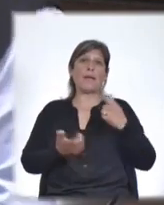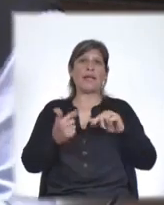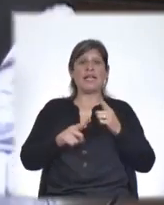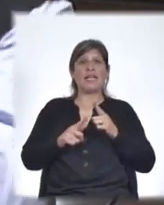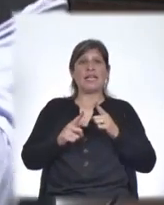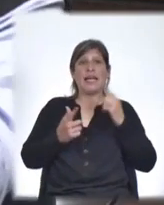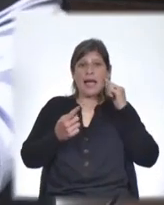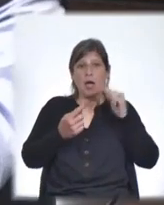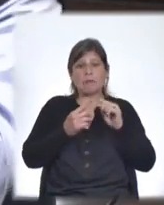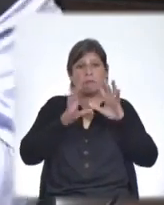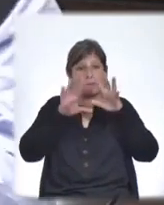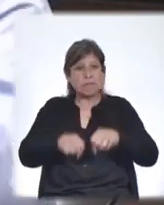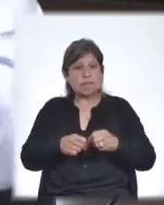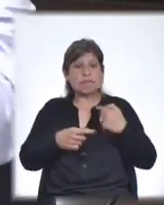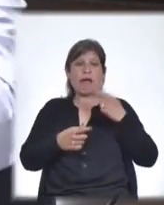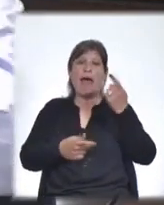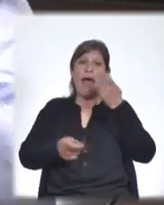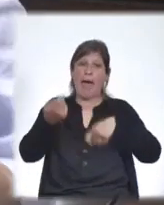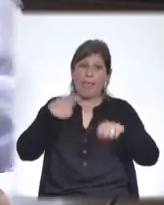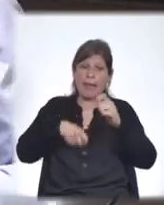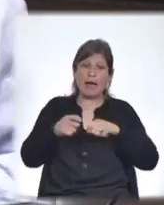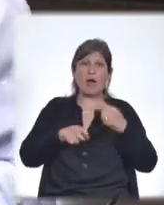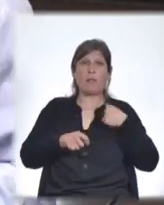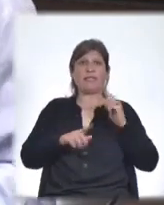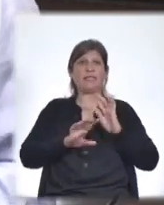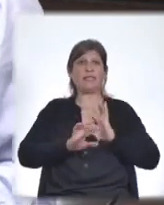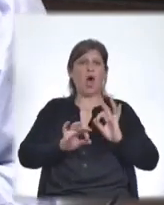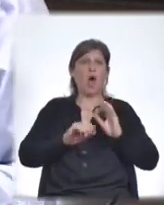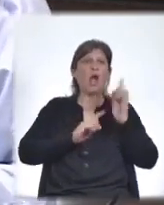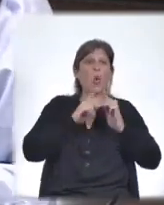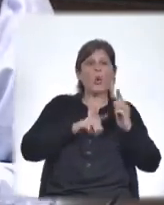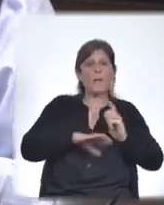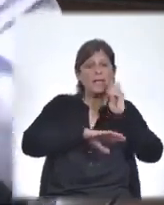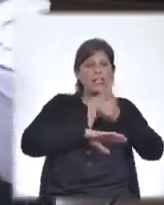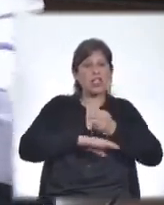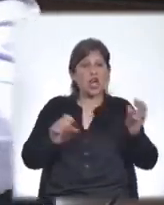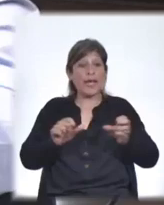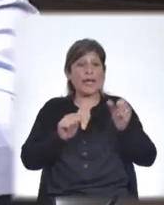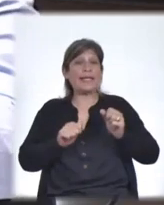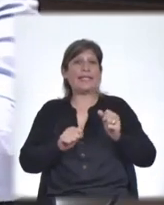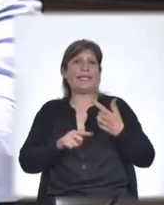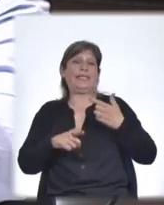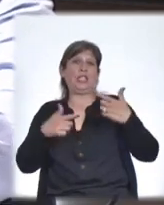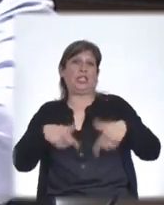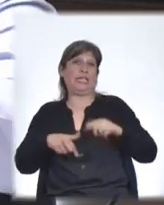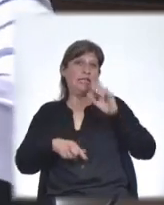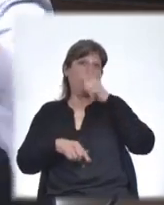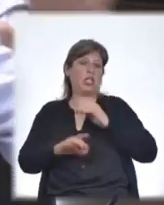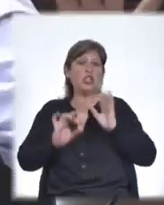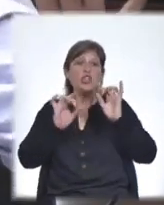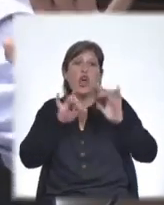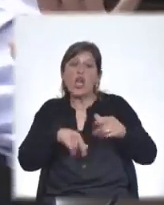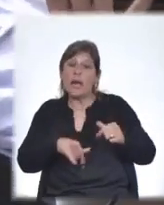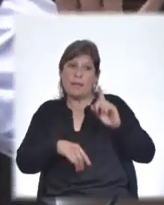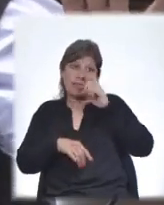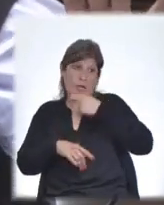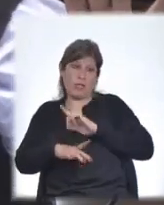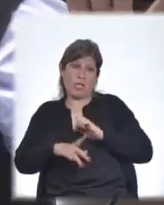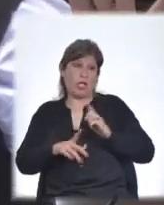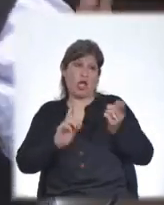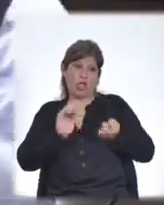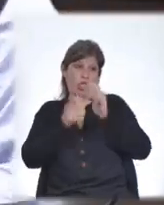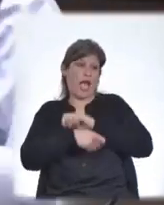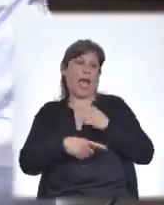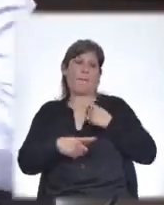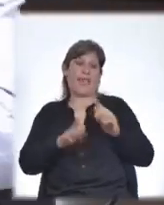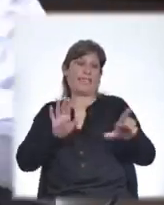la comercialización o algo que ha hecho una inversión en la Intendencia de Montevideo, pero solo para Montevideo, porque no se cambia la ley orgánica